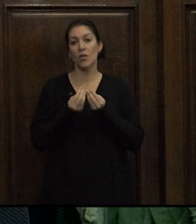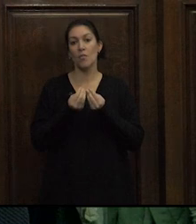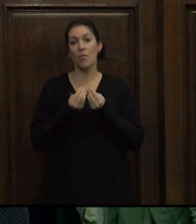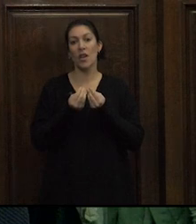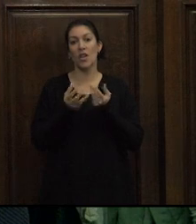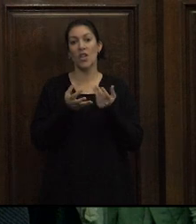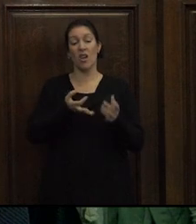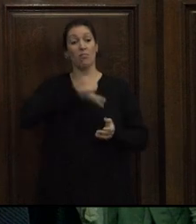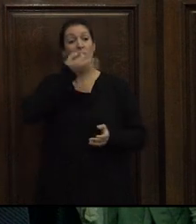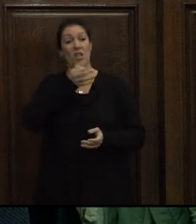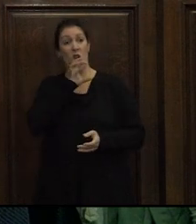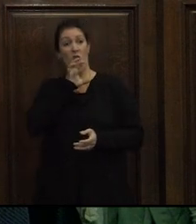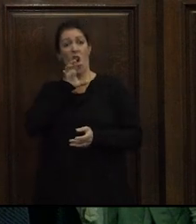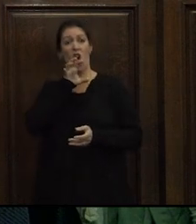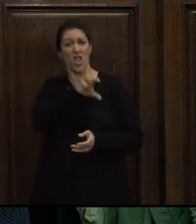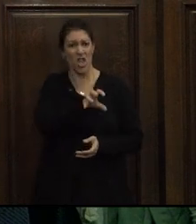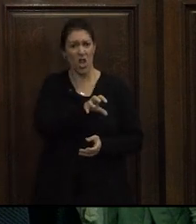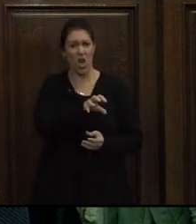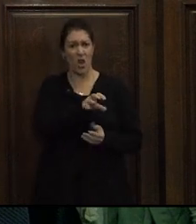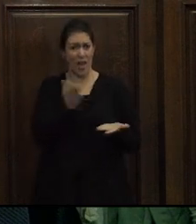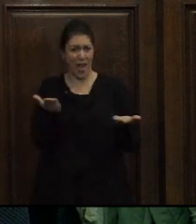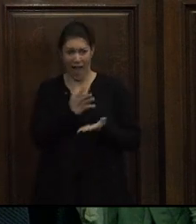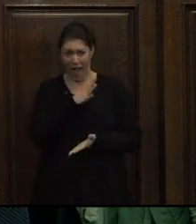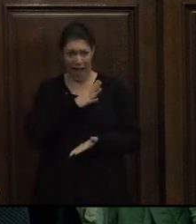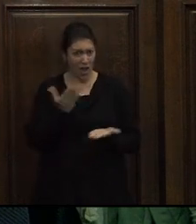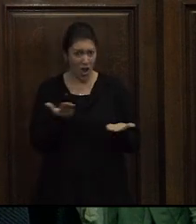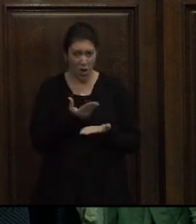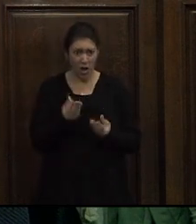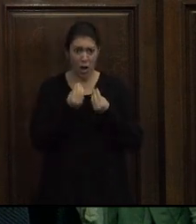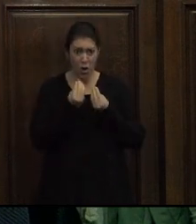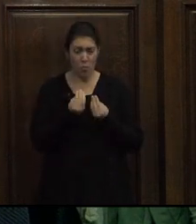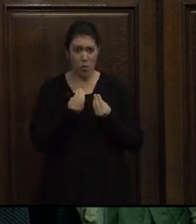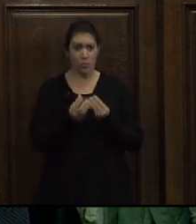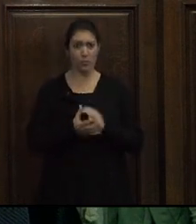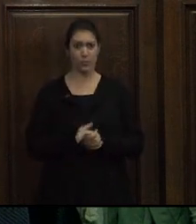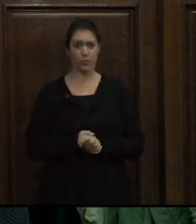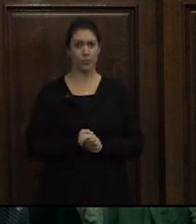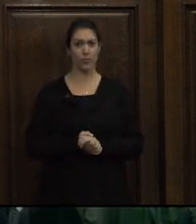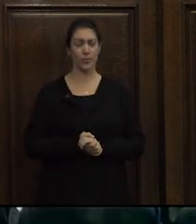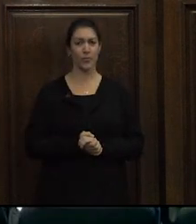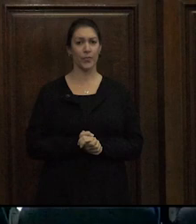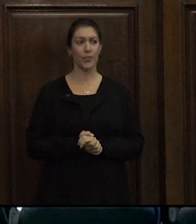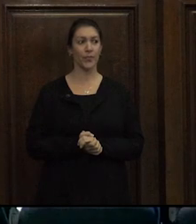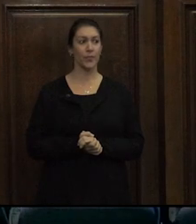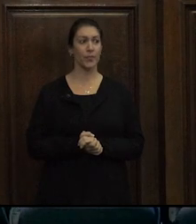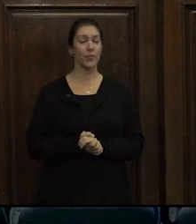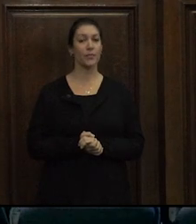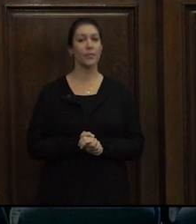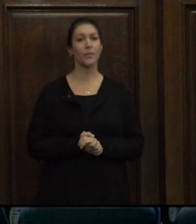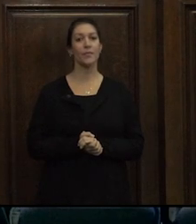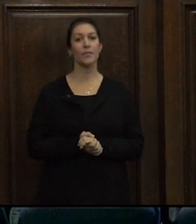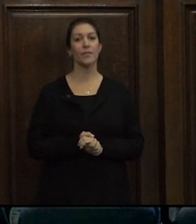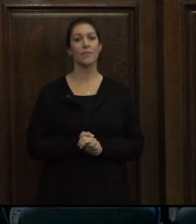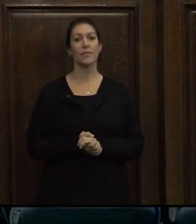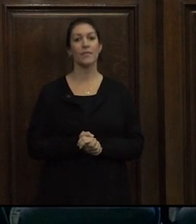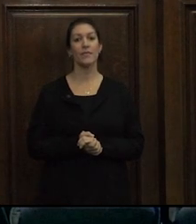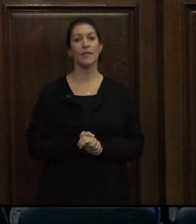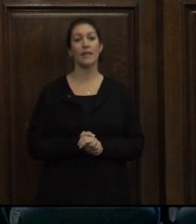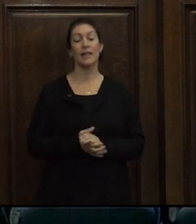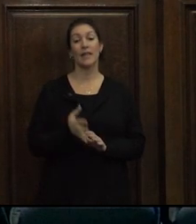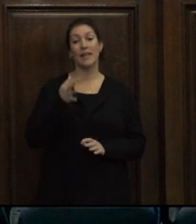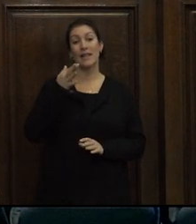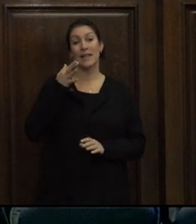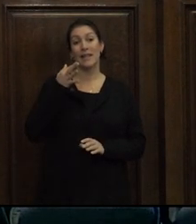estos discursos de odio que están tan presentes. Iba como por ahí. Sí. Sí, lamentablemente no pude ver